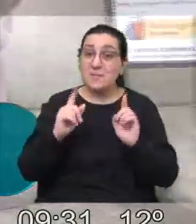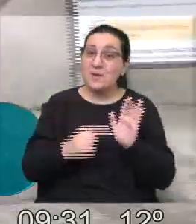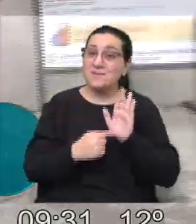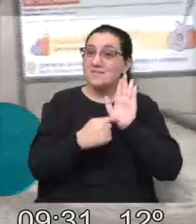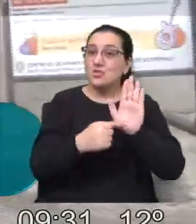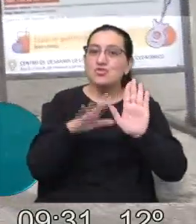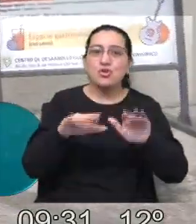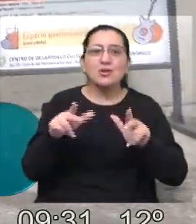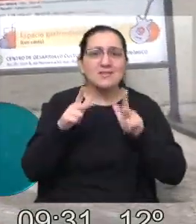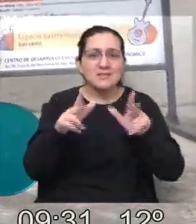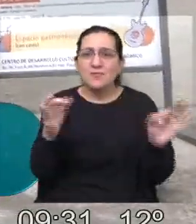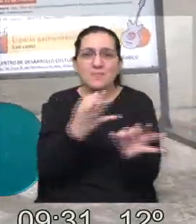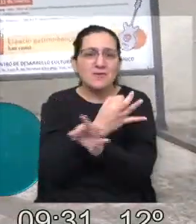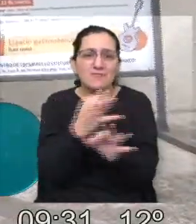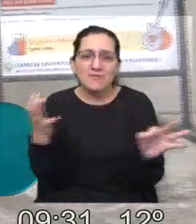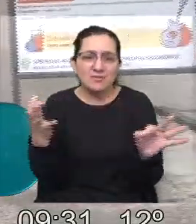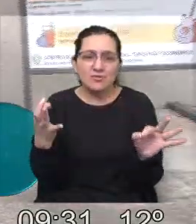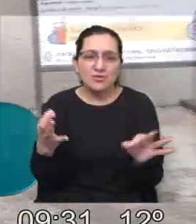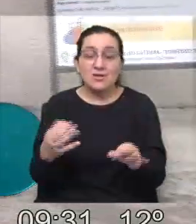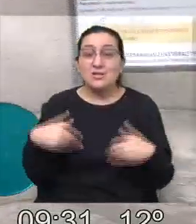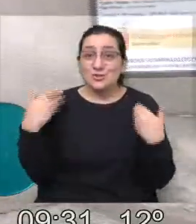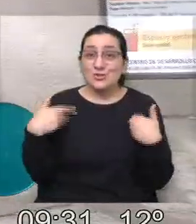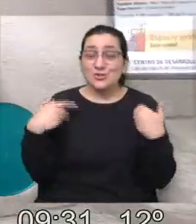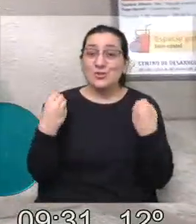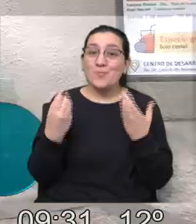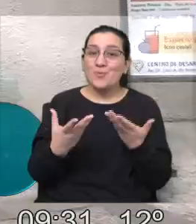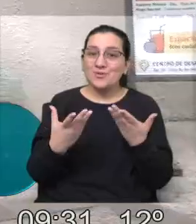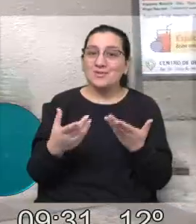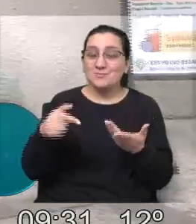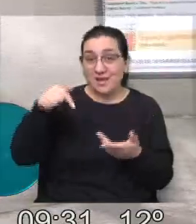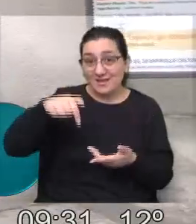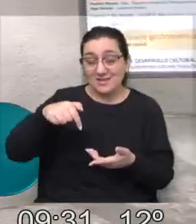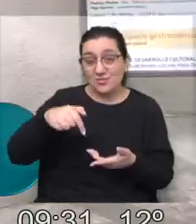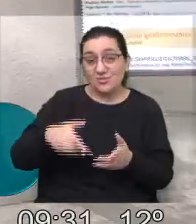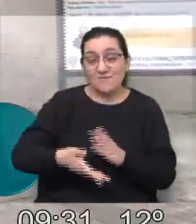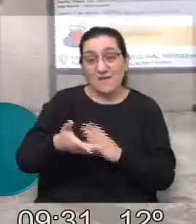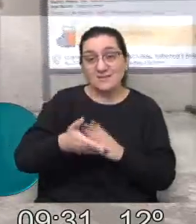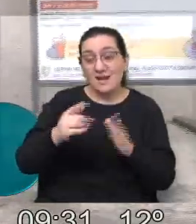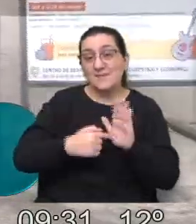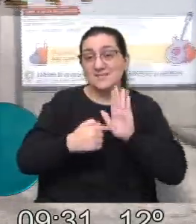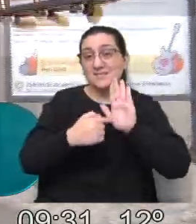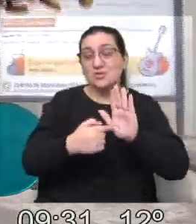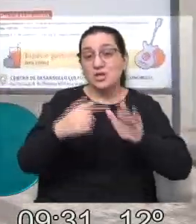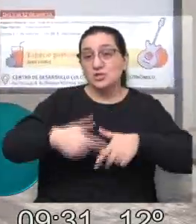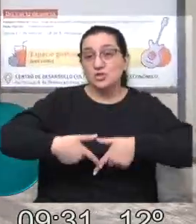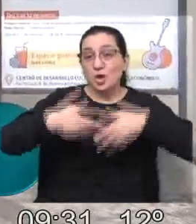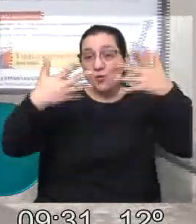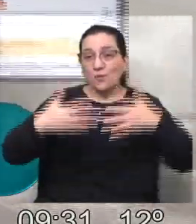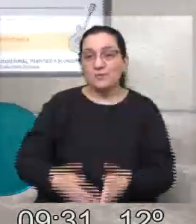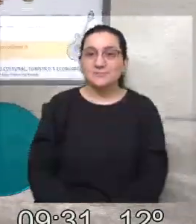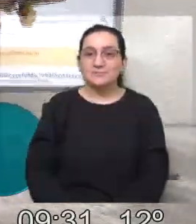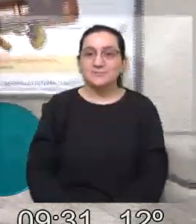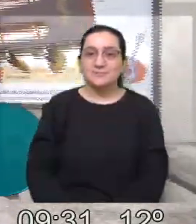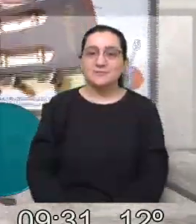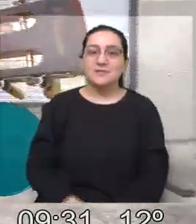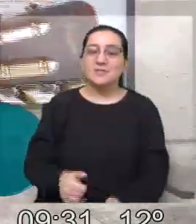lo que dijiste fue perfecto. Ajá. Y bueno, estoy contento porque estamos acá donde va a ser la presentación del show, que está